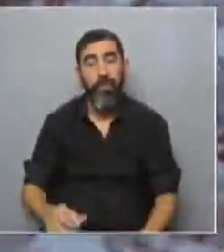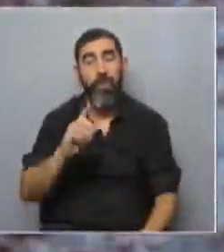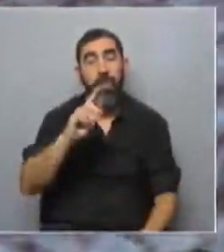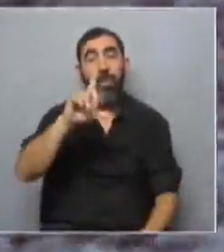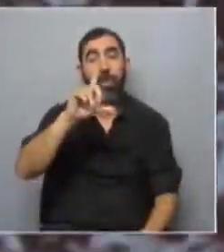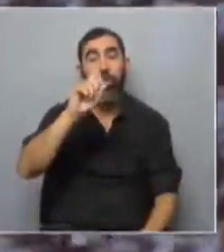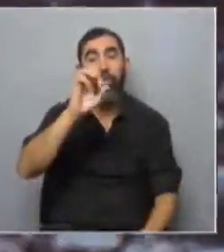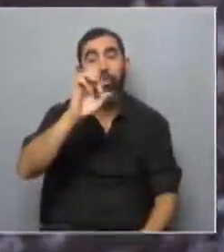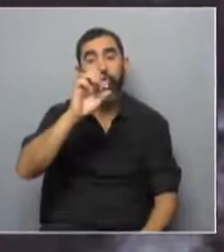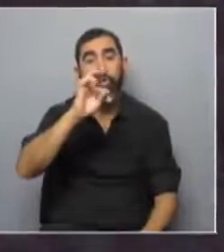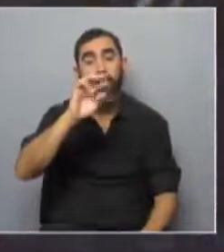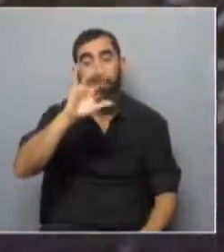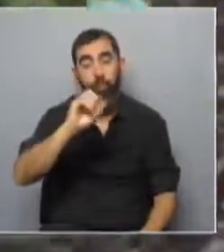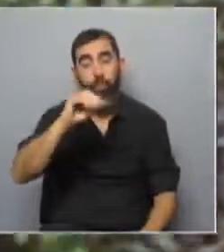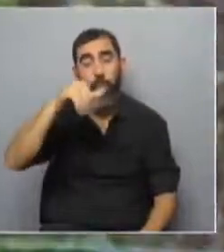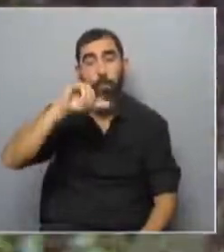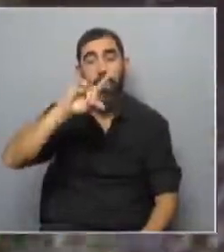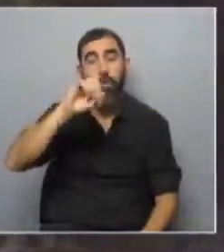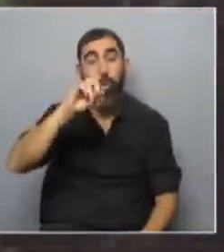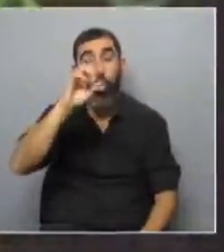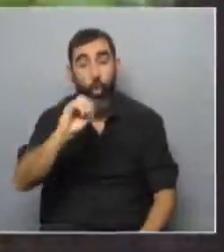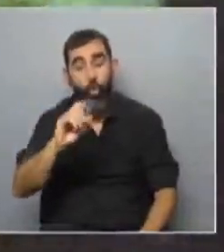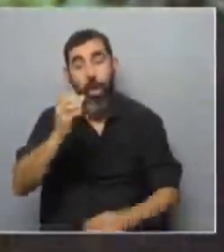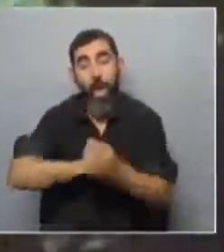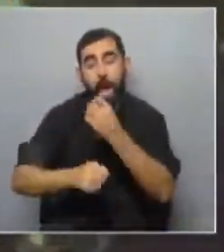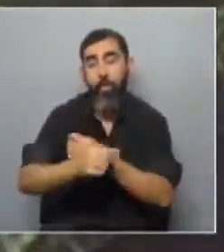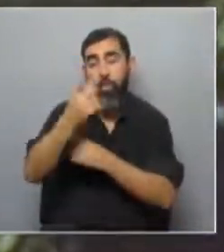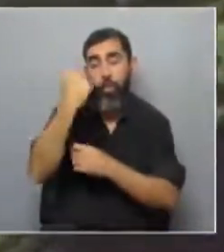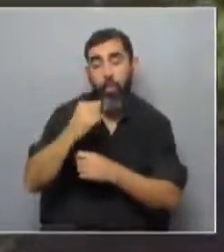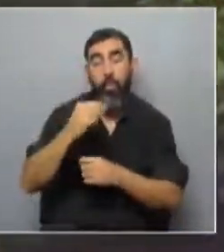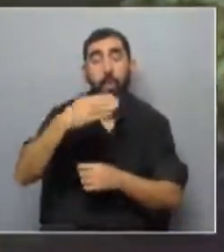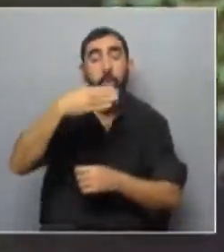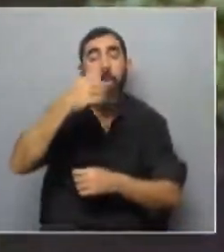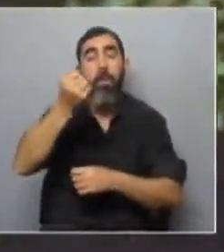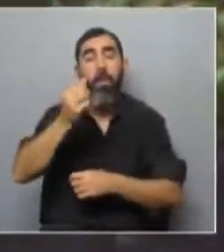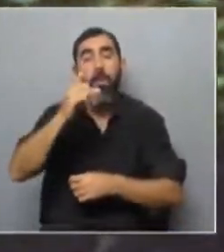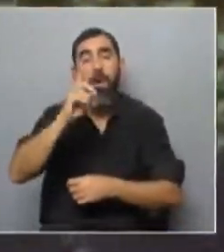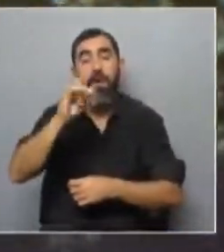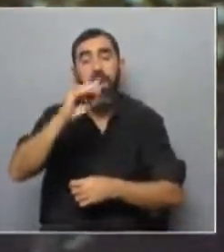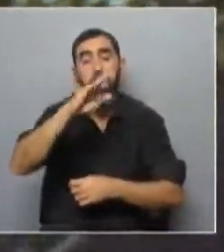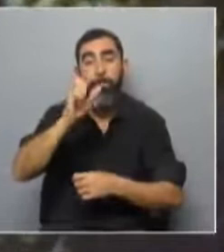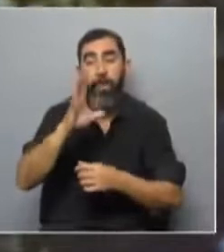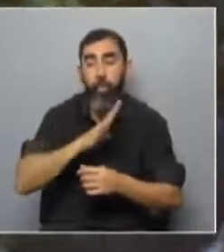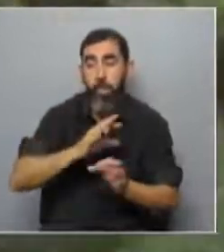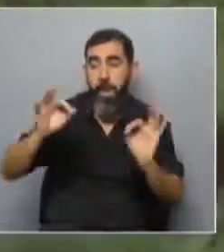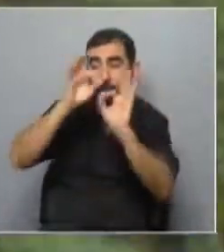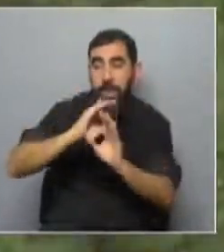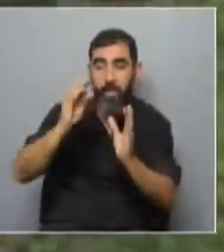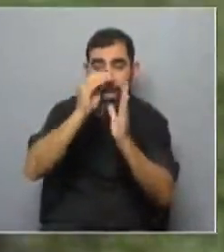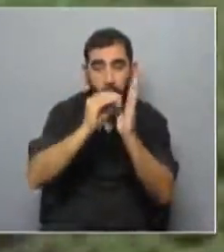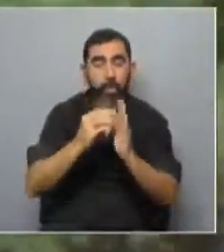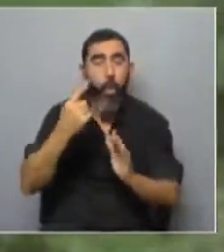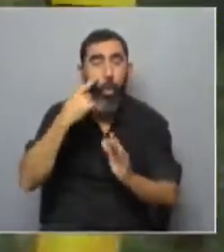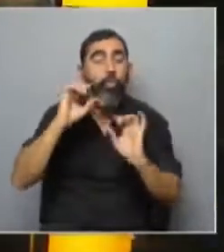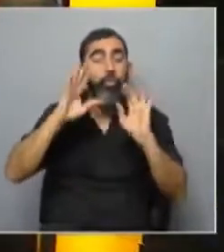Glossotherium, Milodon, y hasta el año pasado registramos uno que se llama Valgipes, que hasta el momento no estaba registrado en Uruguay, se conocía